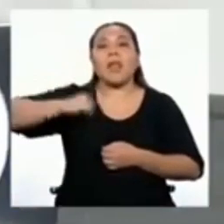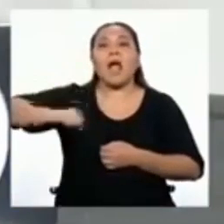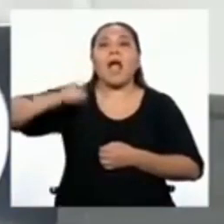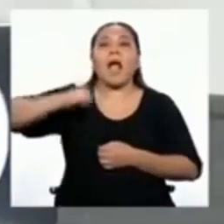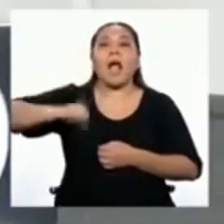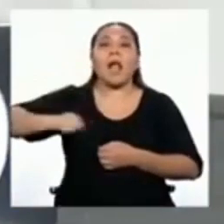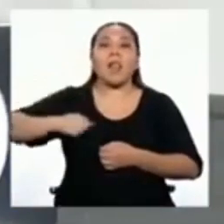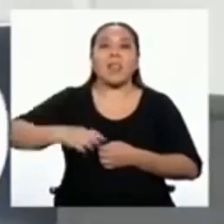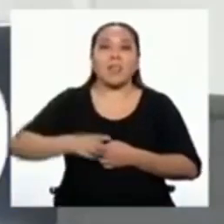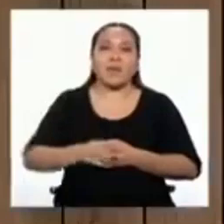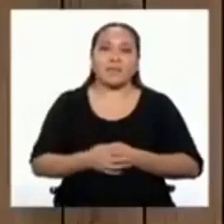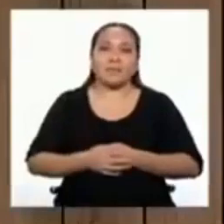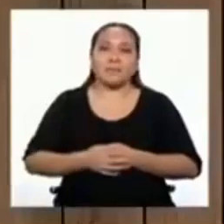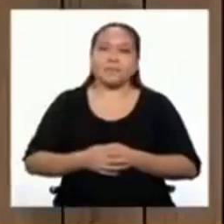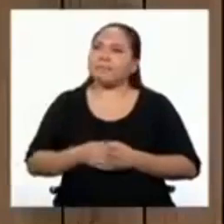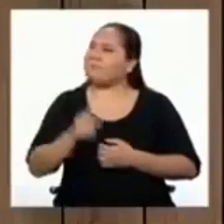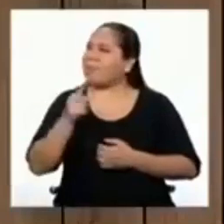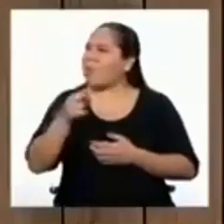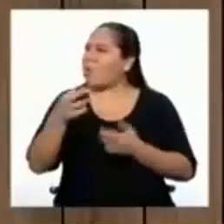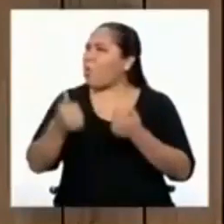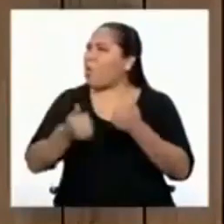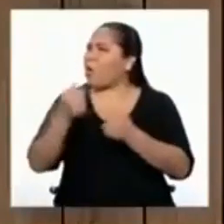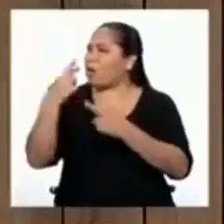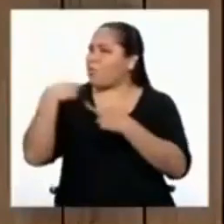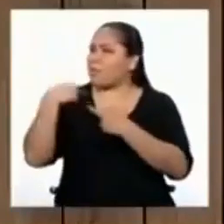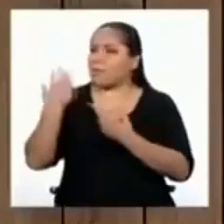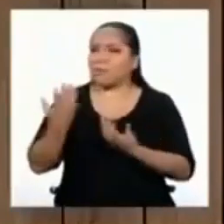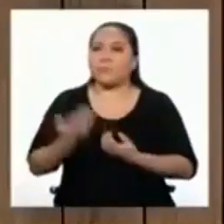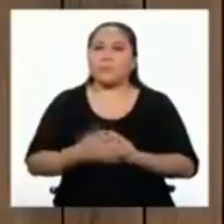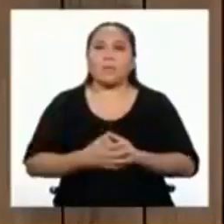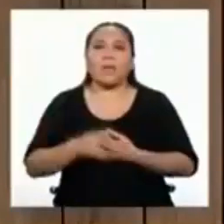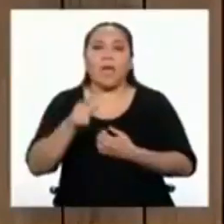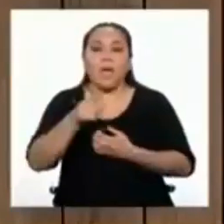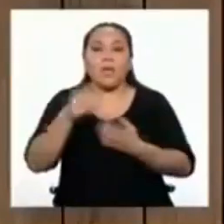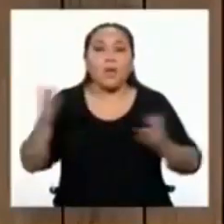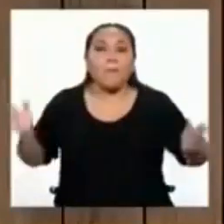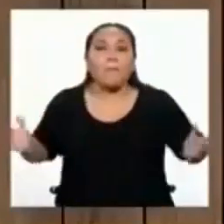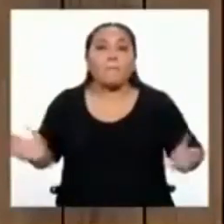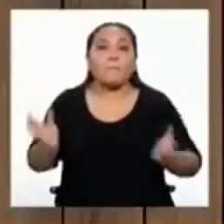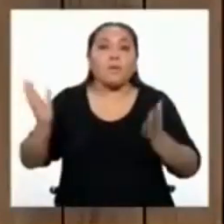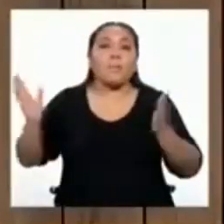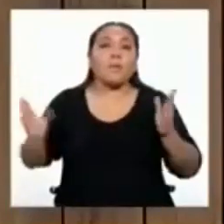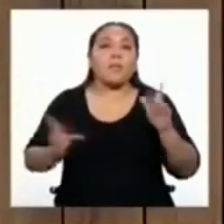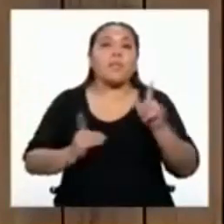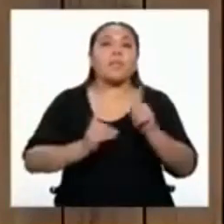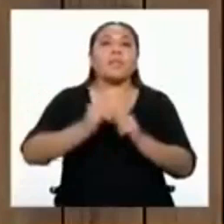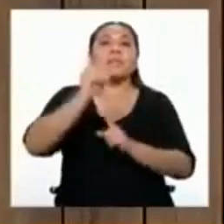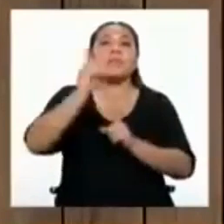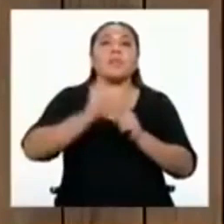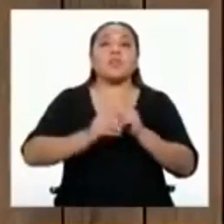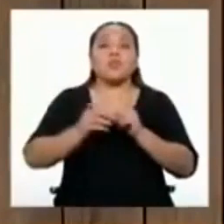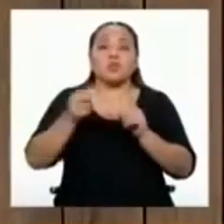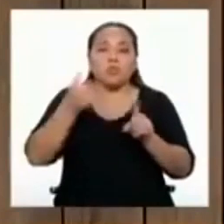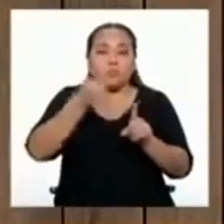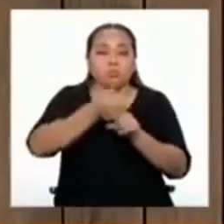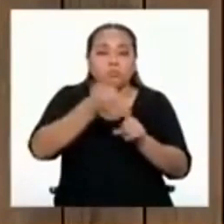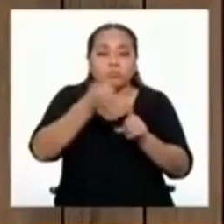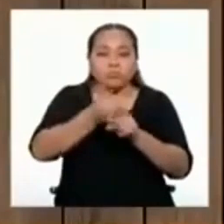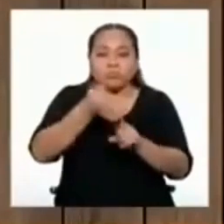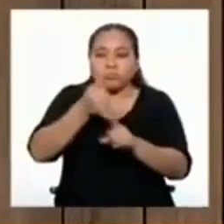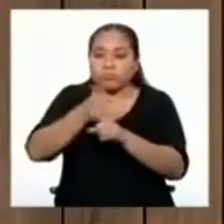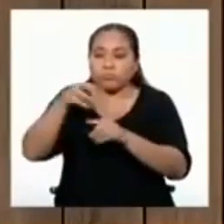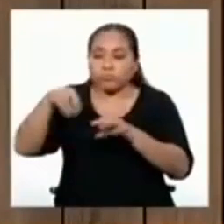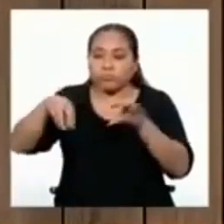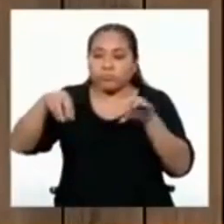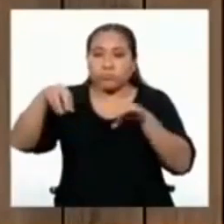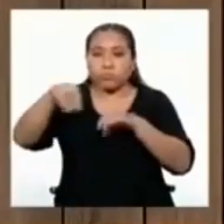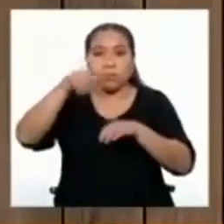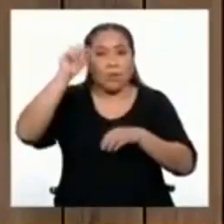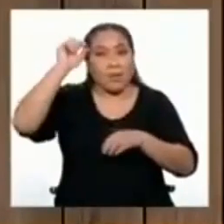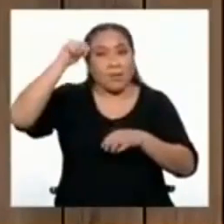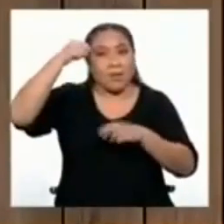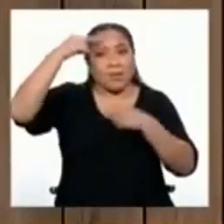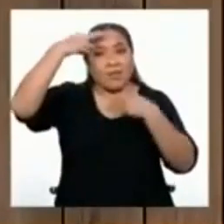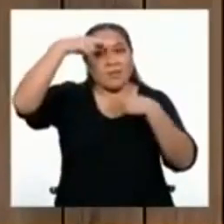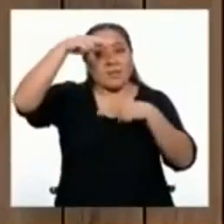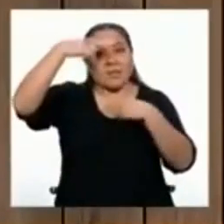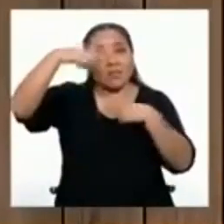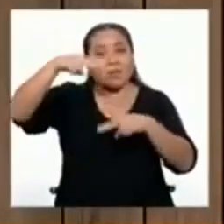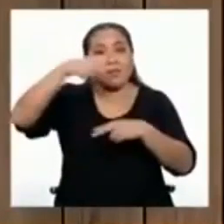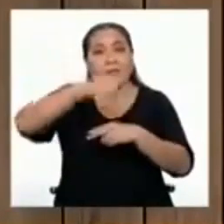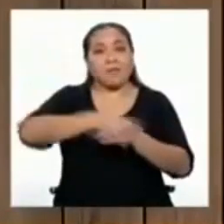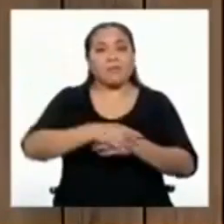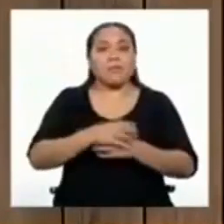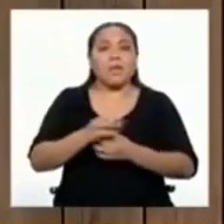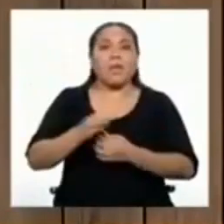¿Y ellos de qué se encargan? Ellos se encargan de promover el desarrollo local, ¿Recuerdas la noticia que te leí sobre